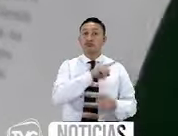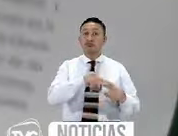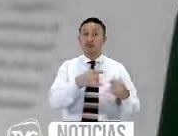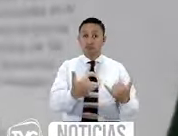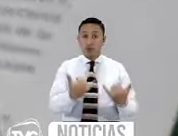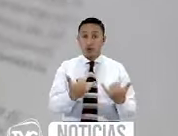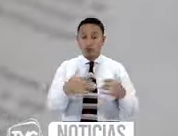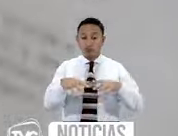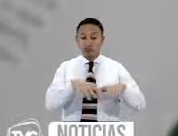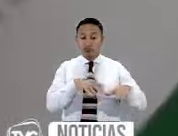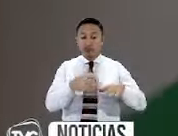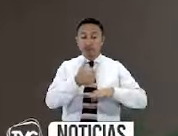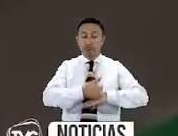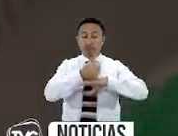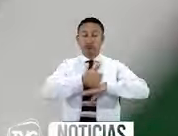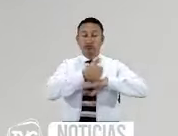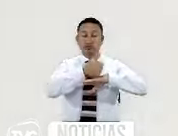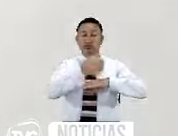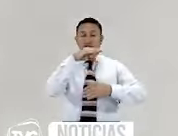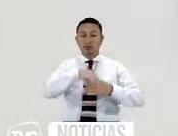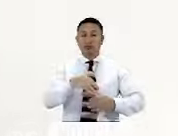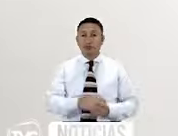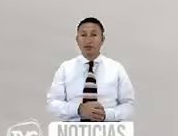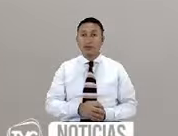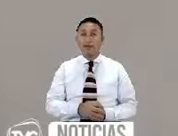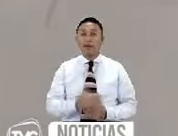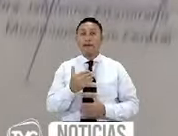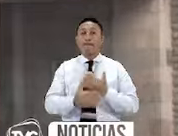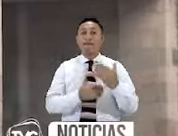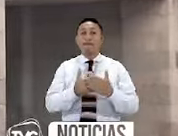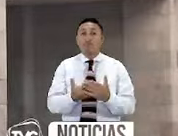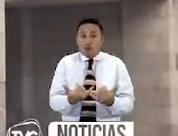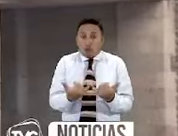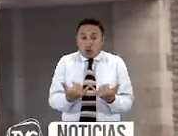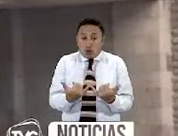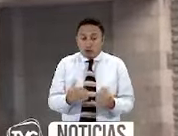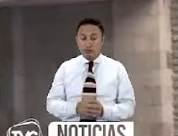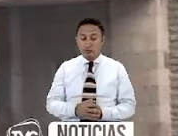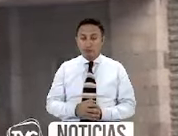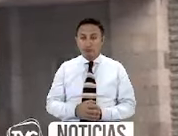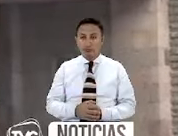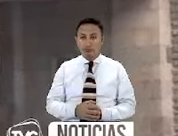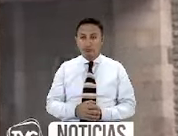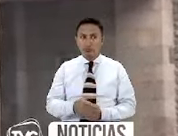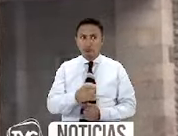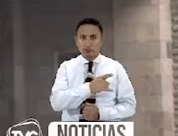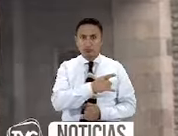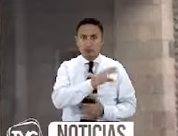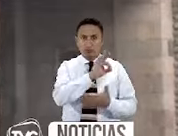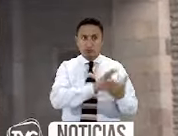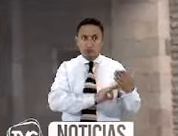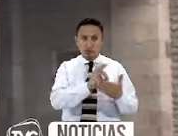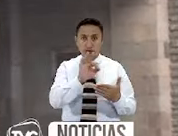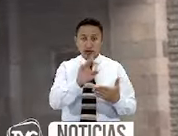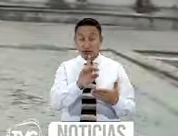de las autoridades electas a través del proceso en cuestión gozan de plena validez, concluye la